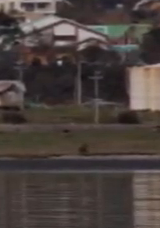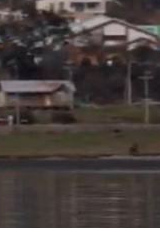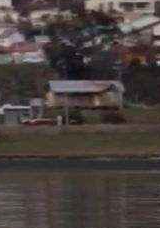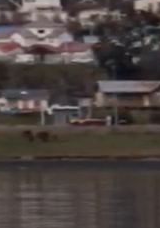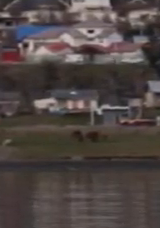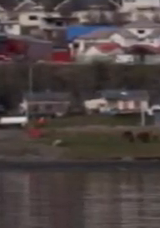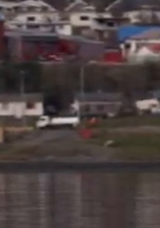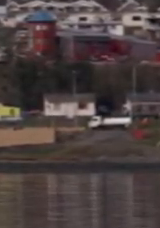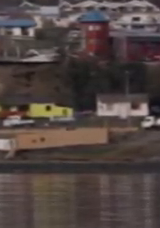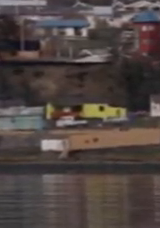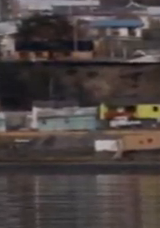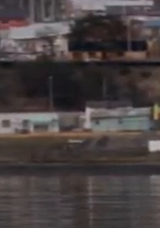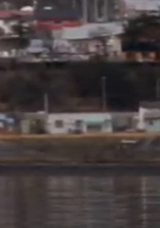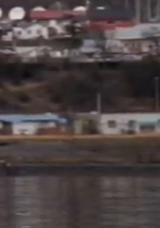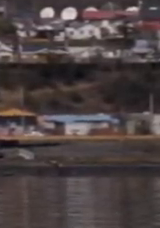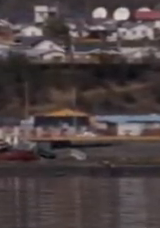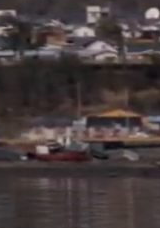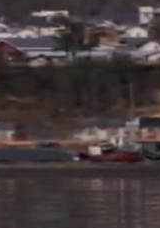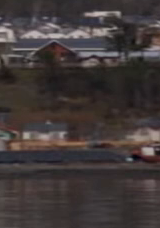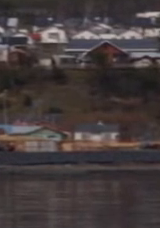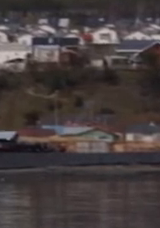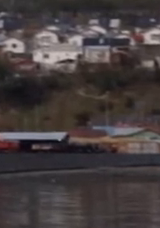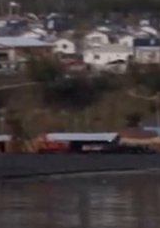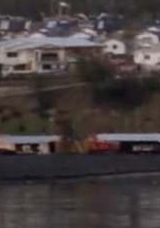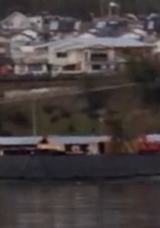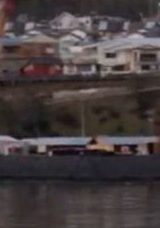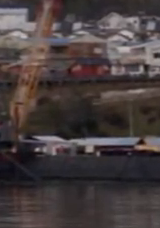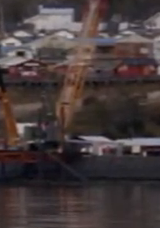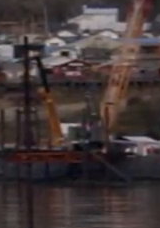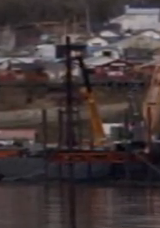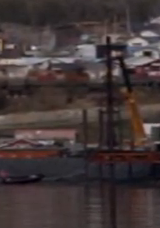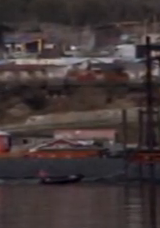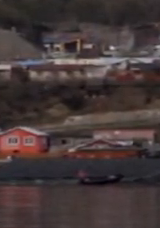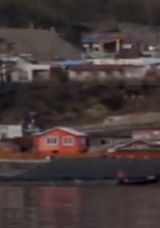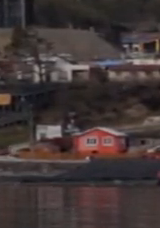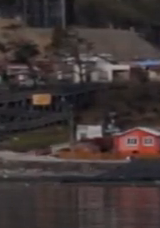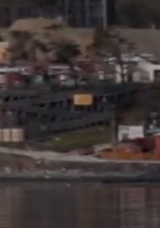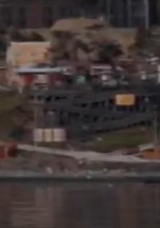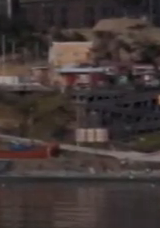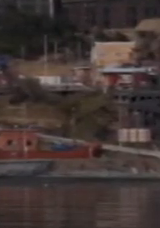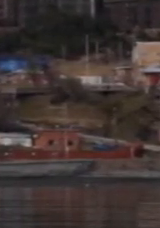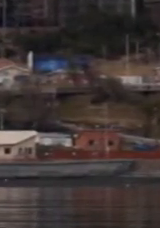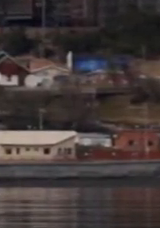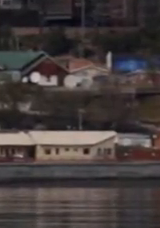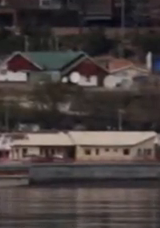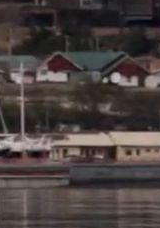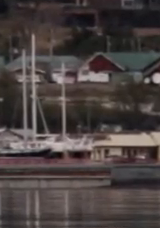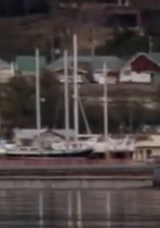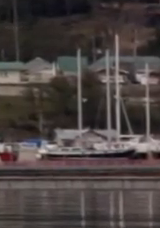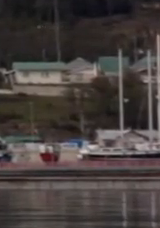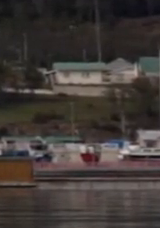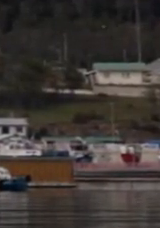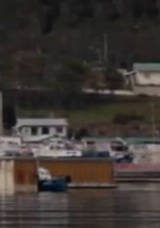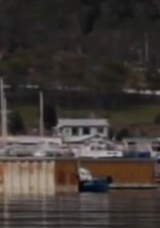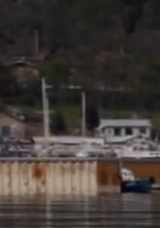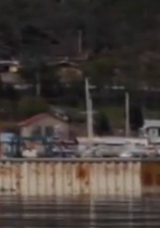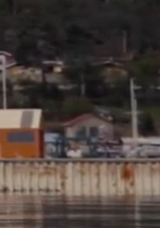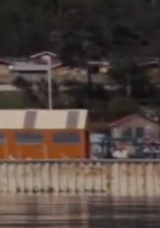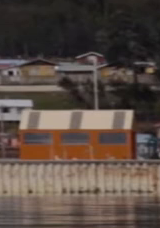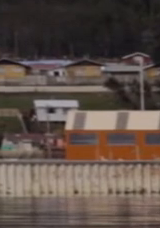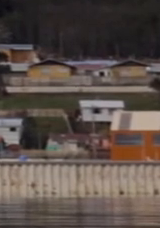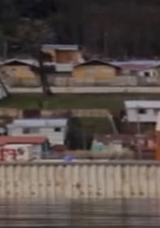Erkswe. Ami. Stepa yetena. Chite una fana ya. Una fana yaja. Ule.